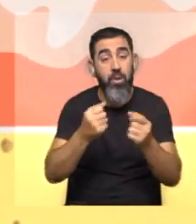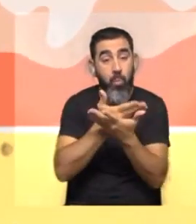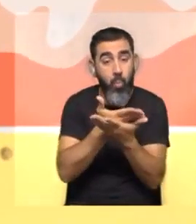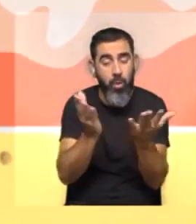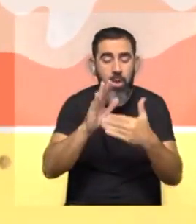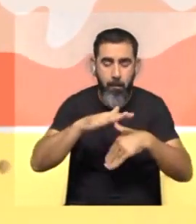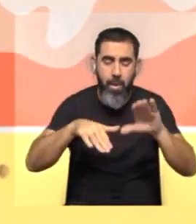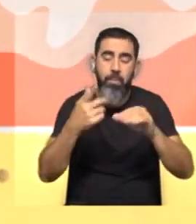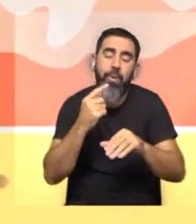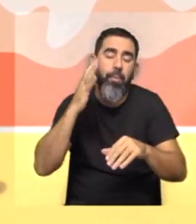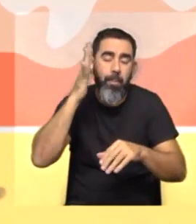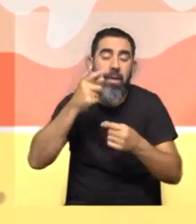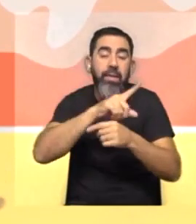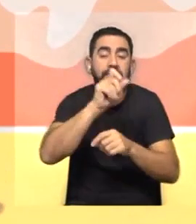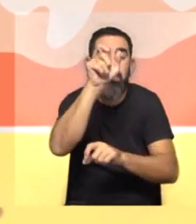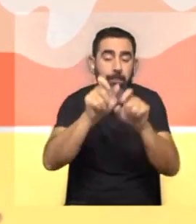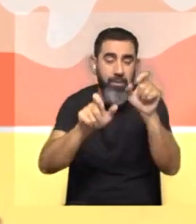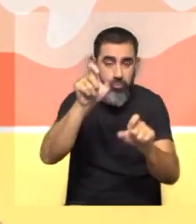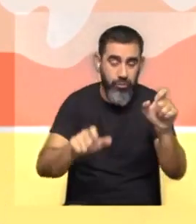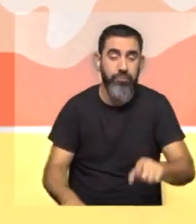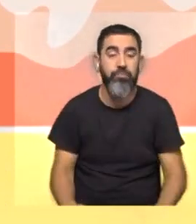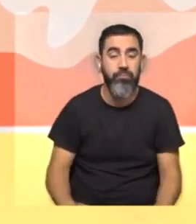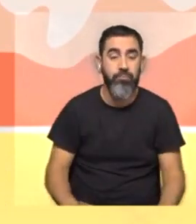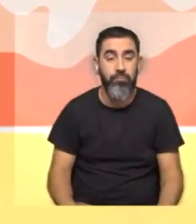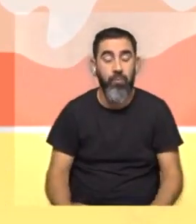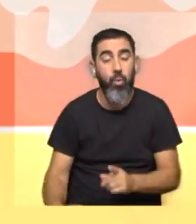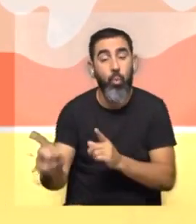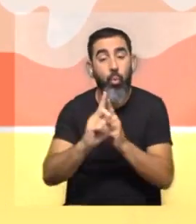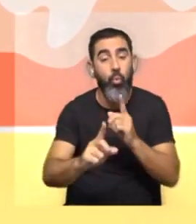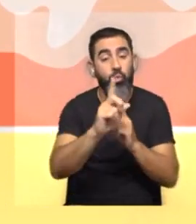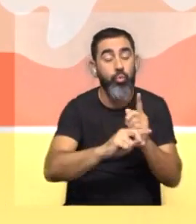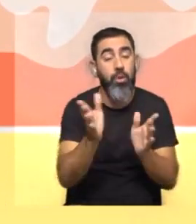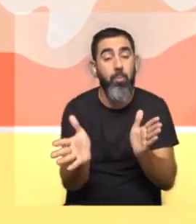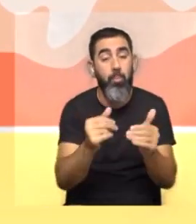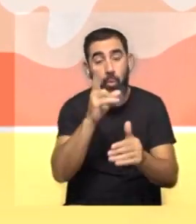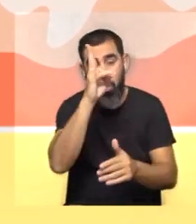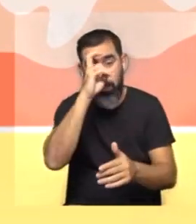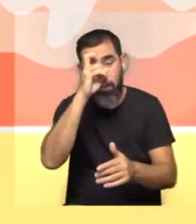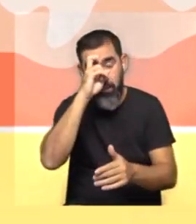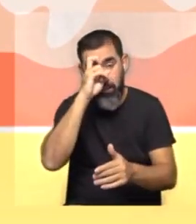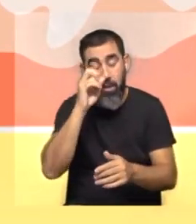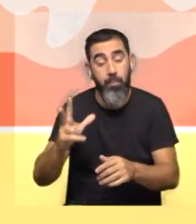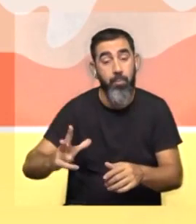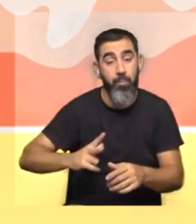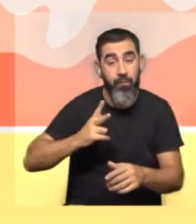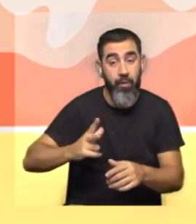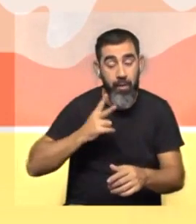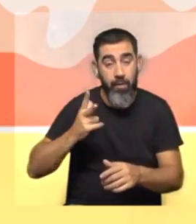fue más grande, pero llevando el número a 100 personas que consultaron en una policlínica a nivel de instituciones